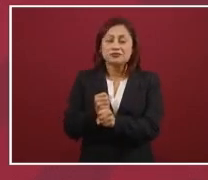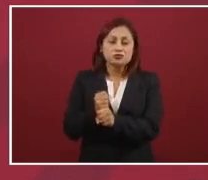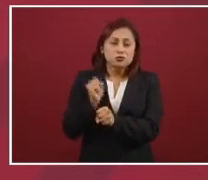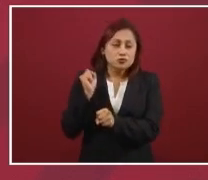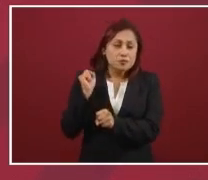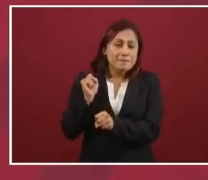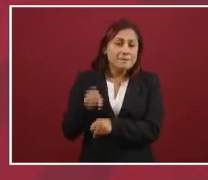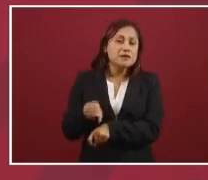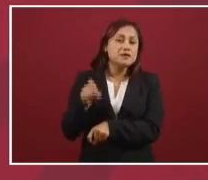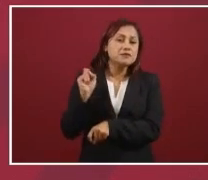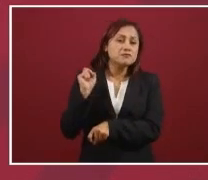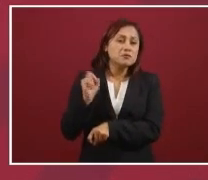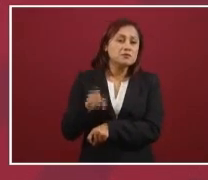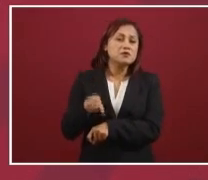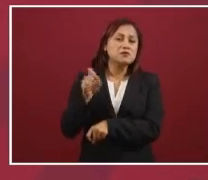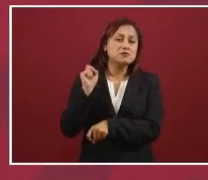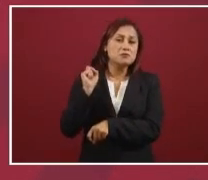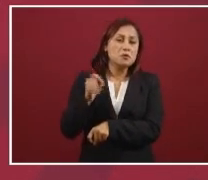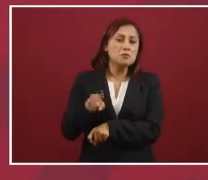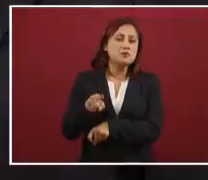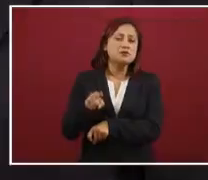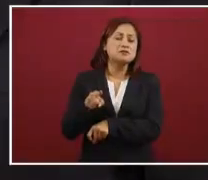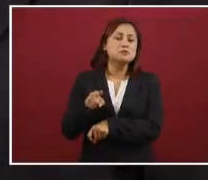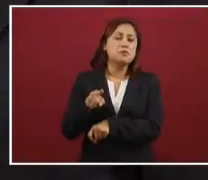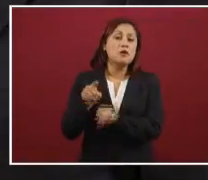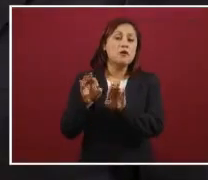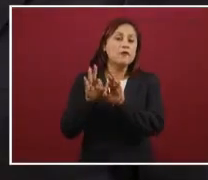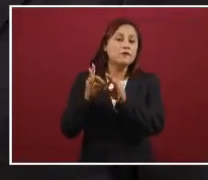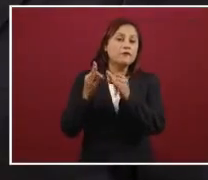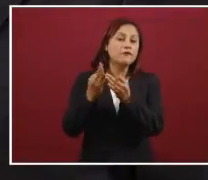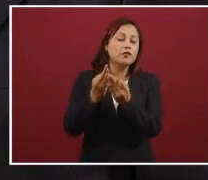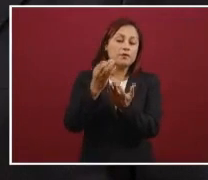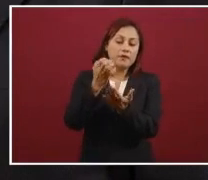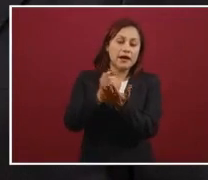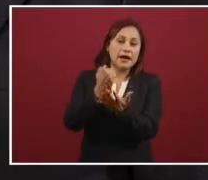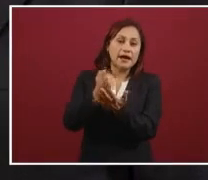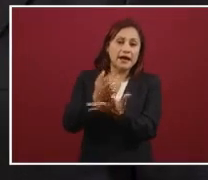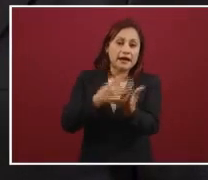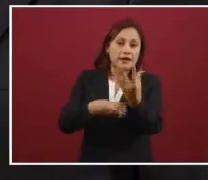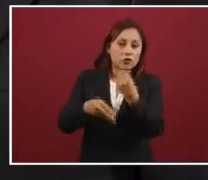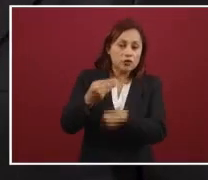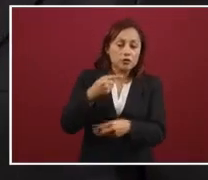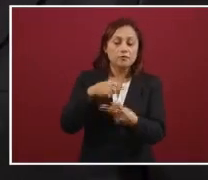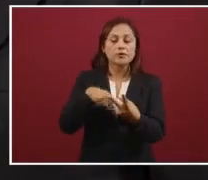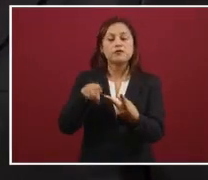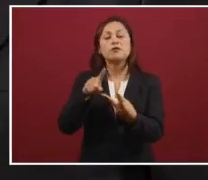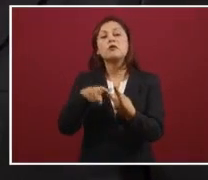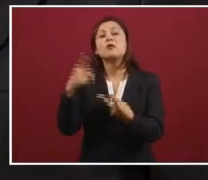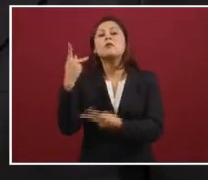de un modelo económico con una política